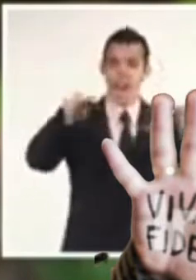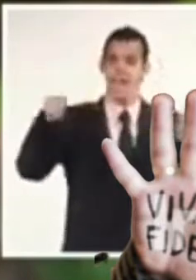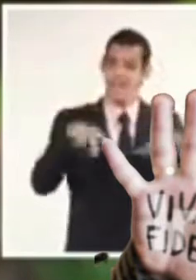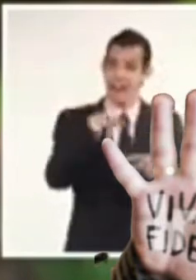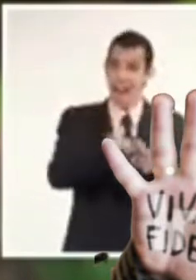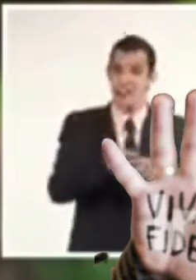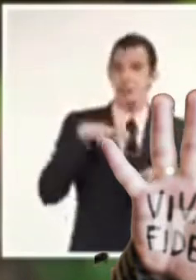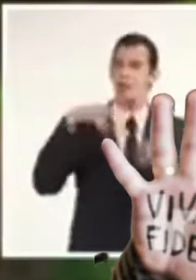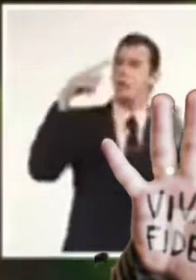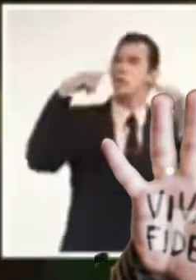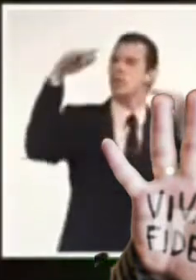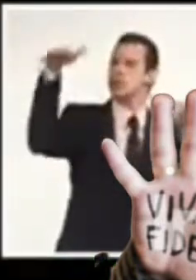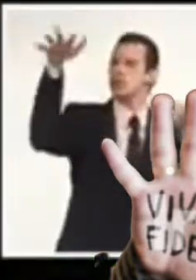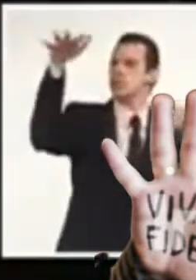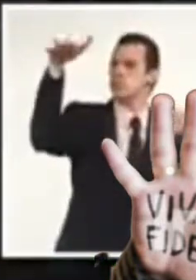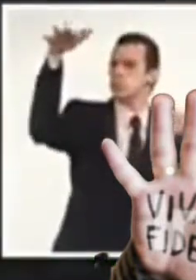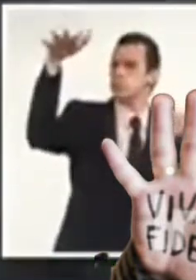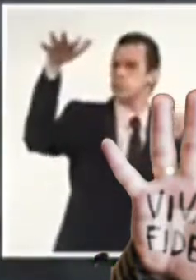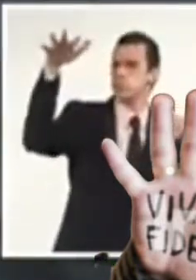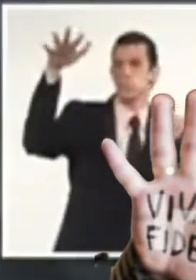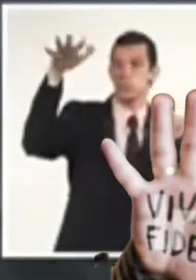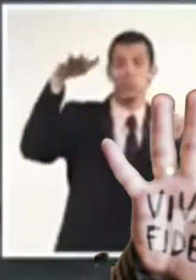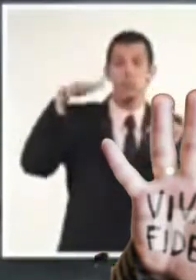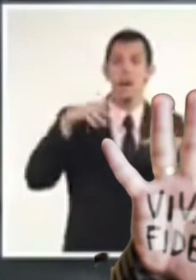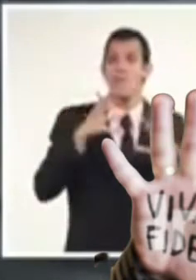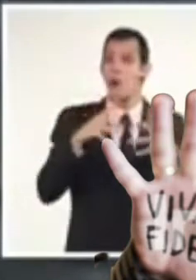y parte del pasillo.